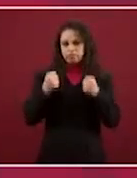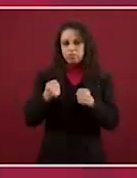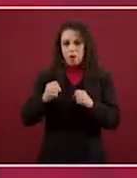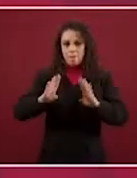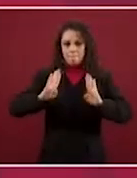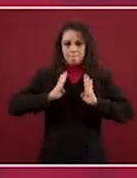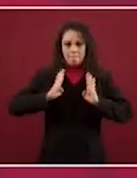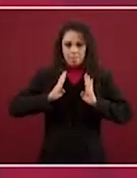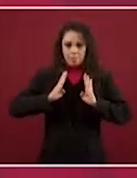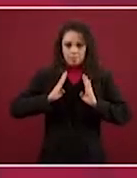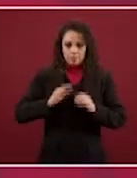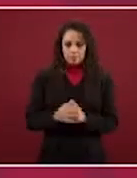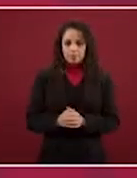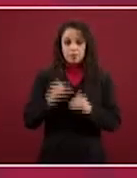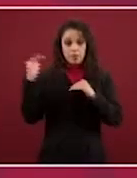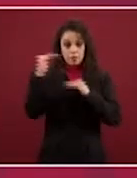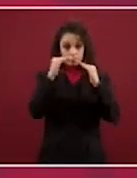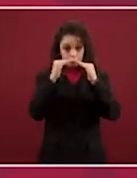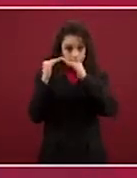militarismo no.